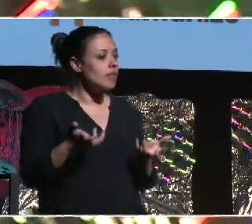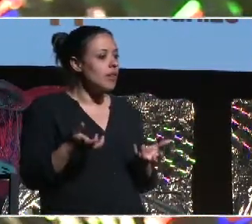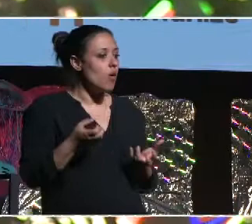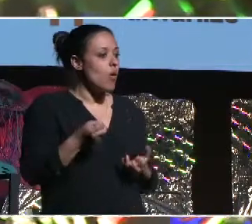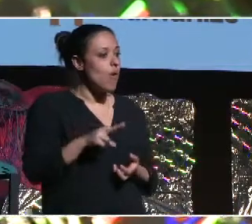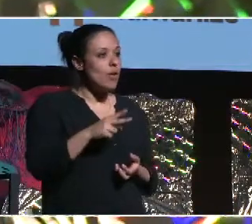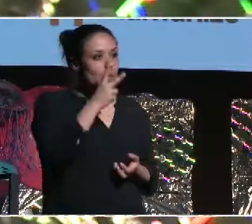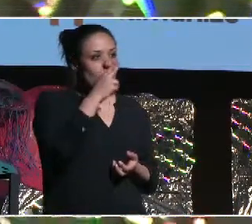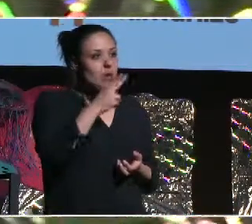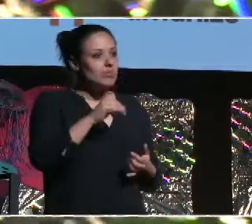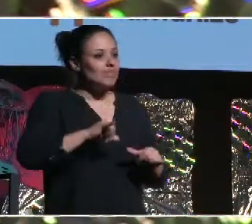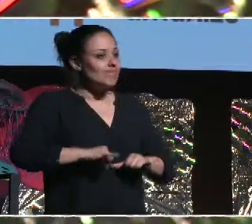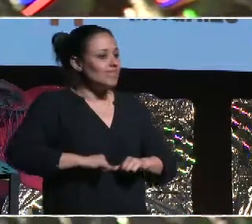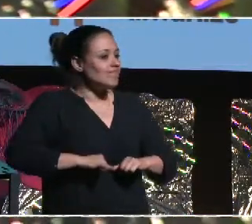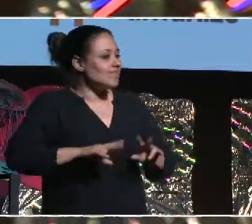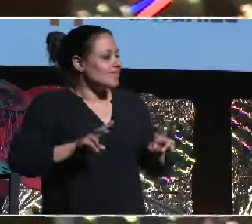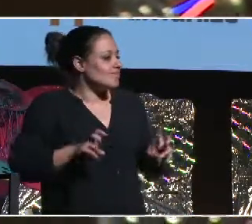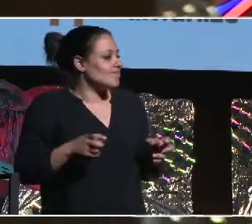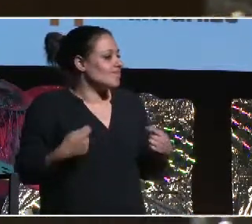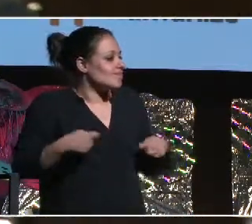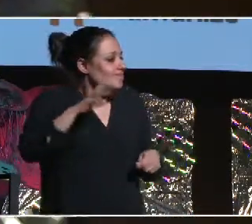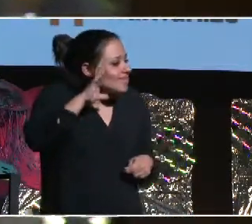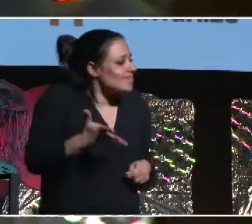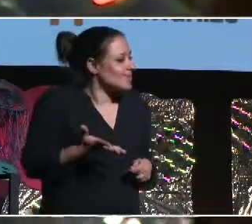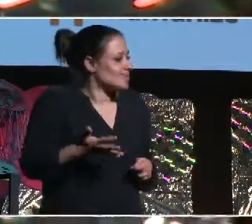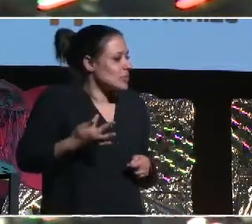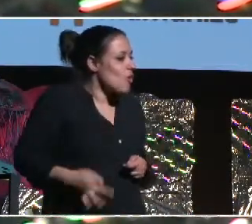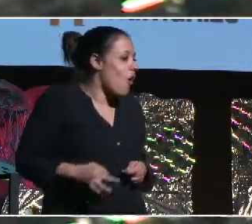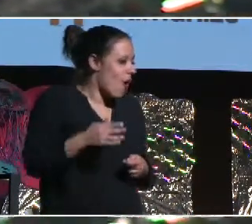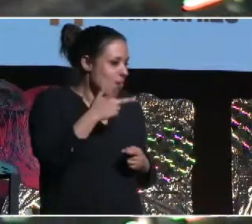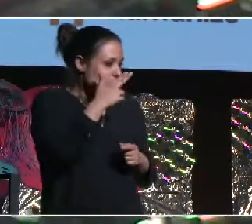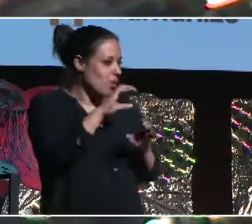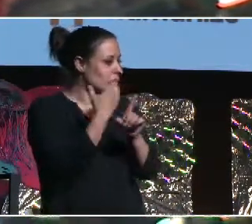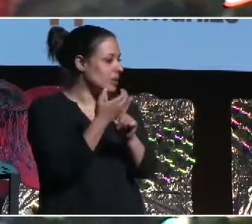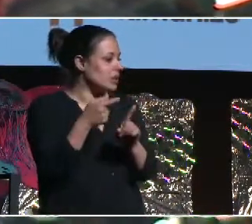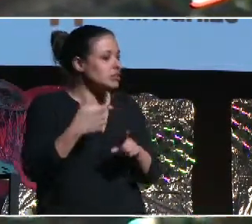duelen a esas comunidades. Y eso está funcionando hoy muy bien.